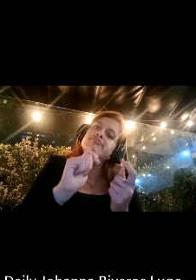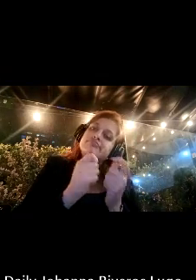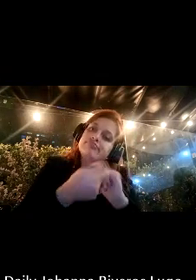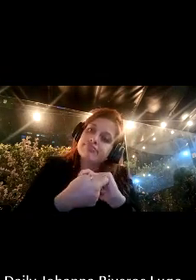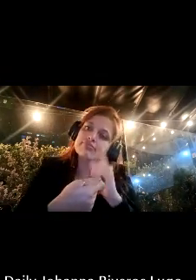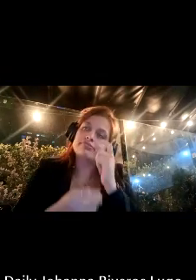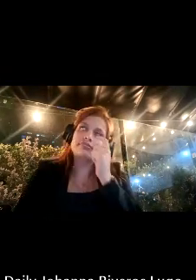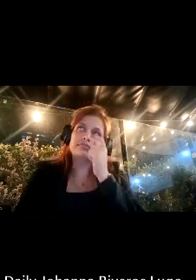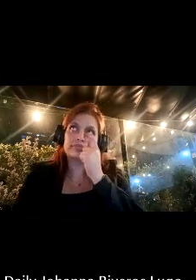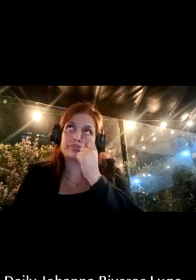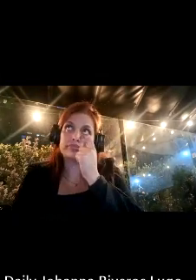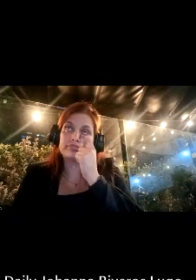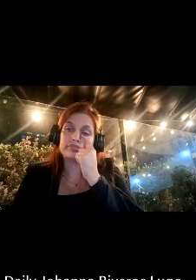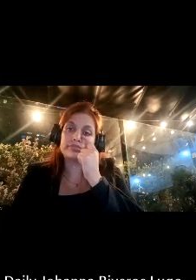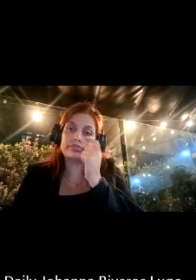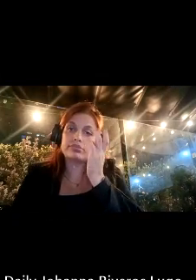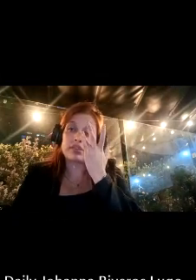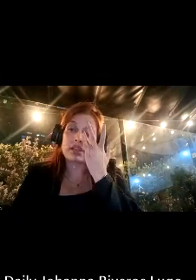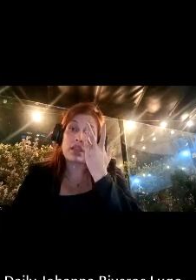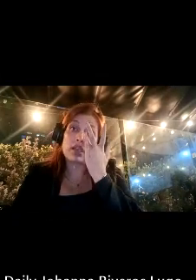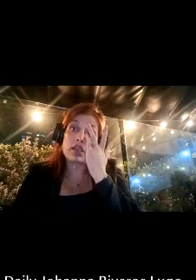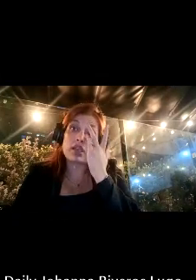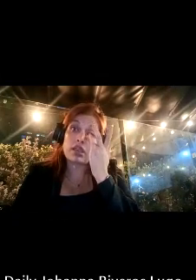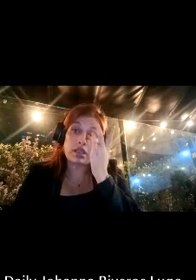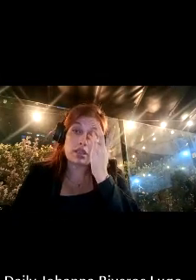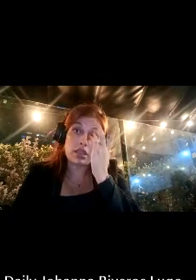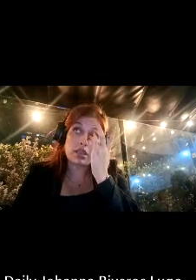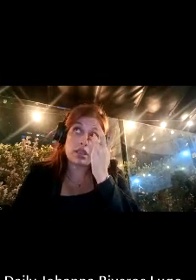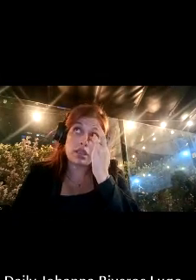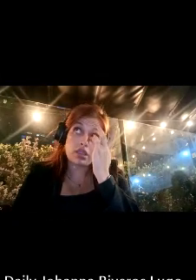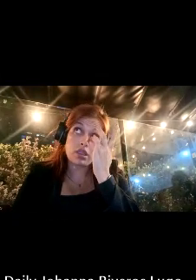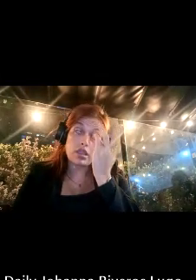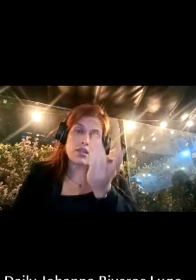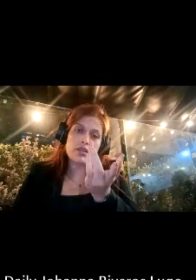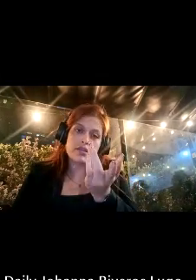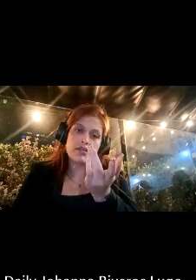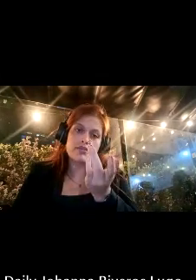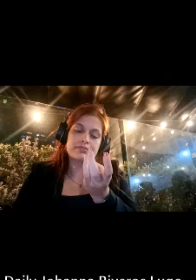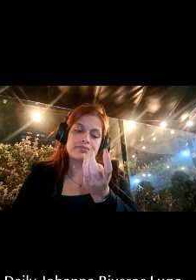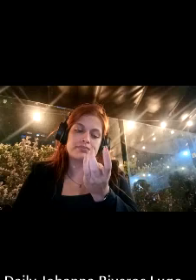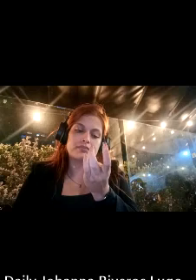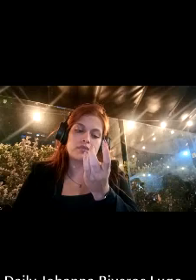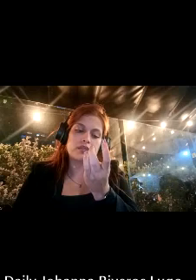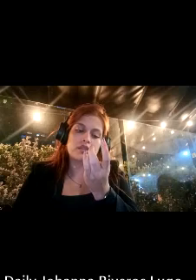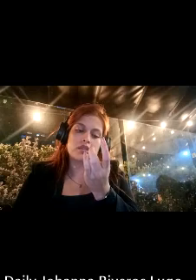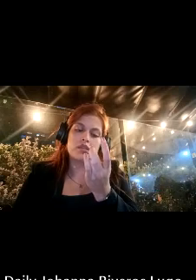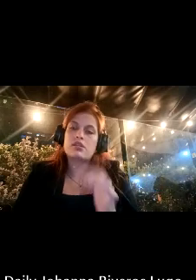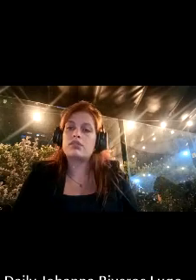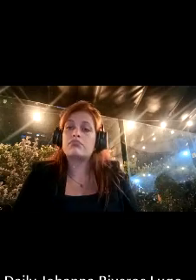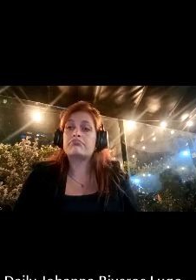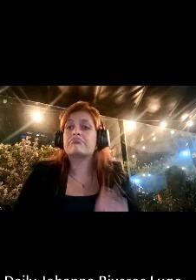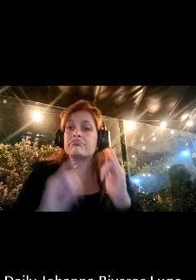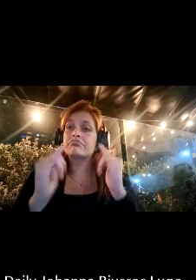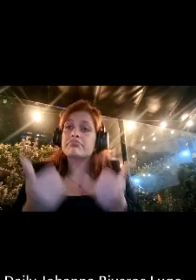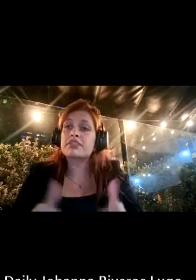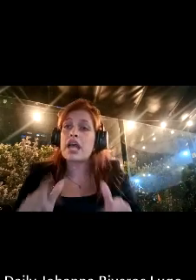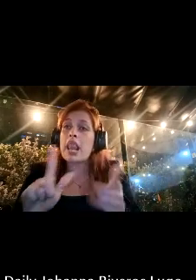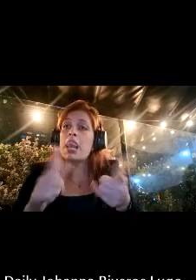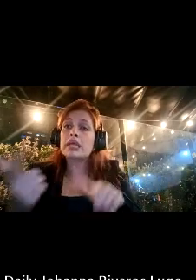fórmula, en esta fórmula, y hacemos la operación. Y listo, acá entonces la idea es